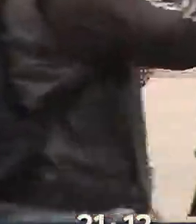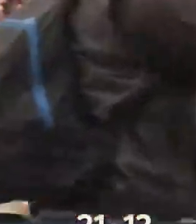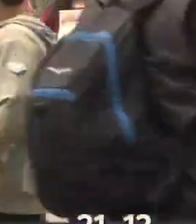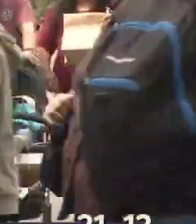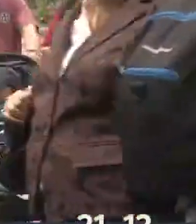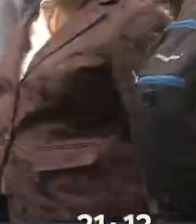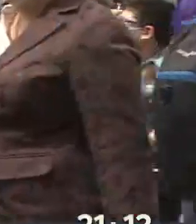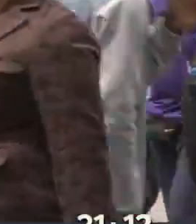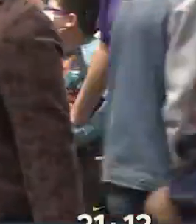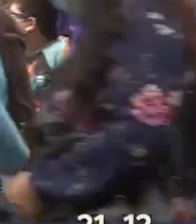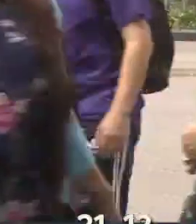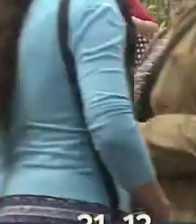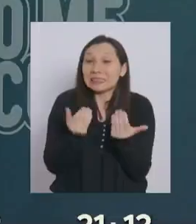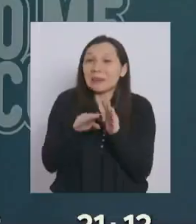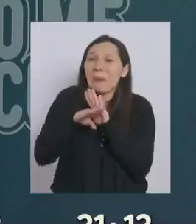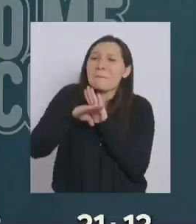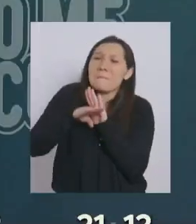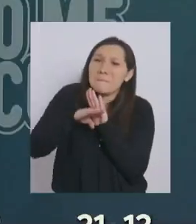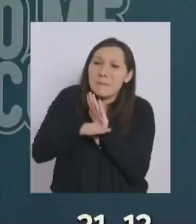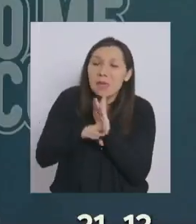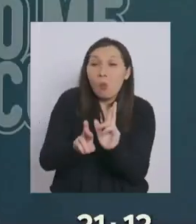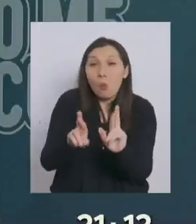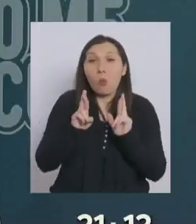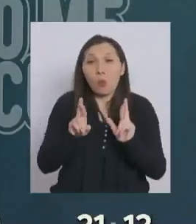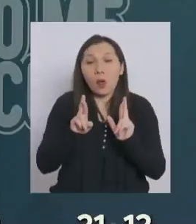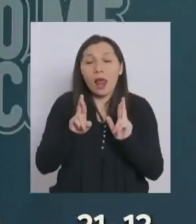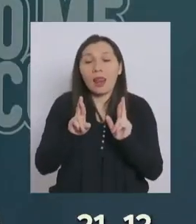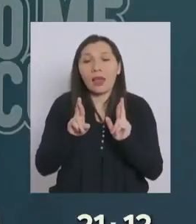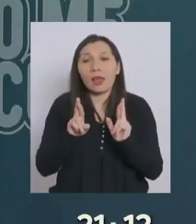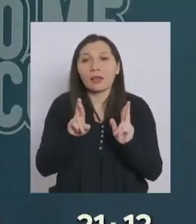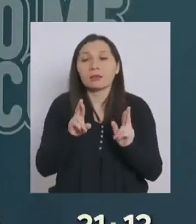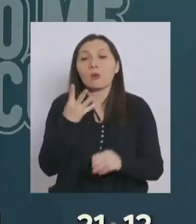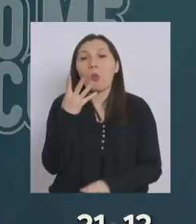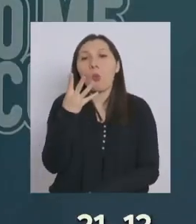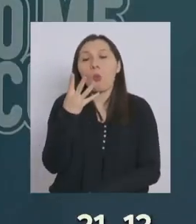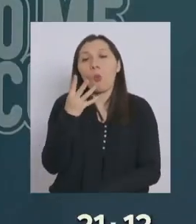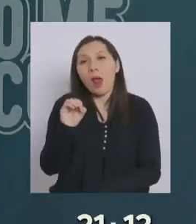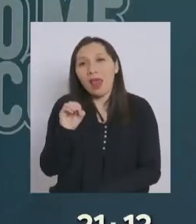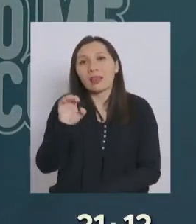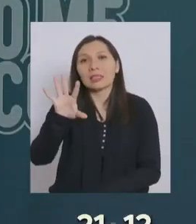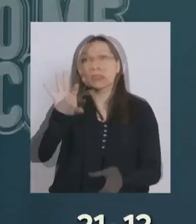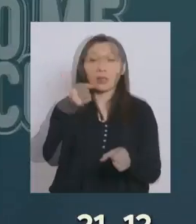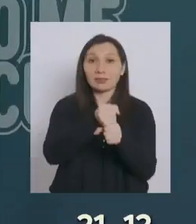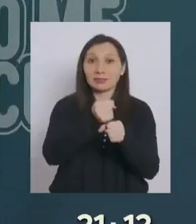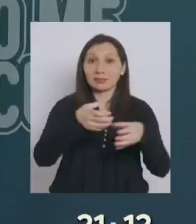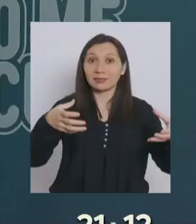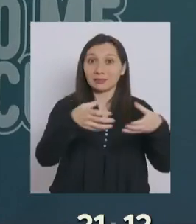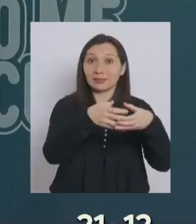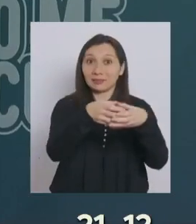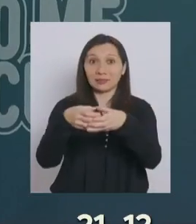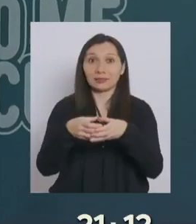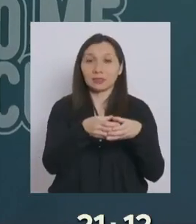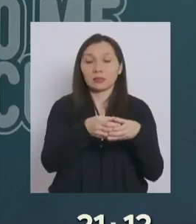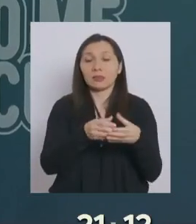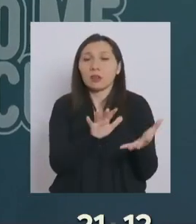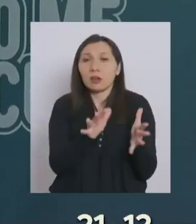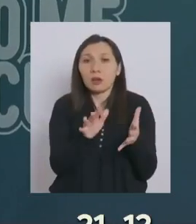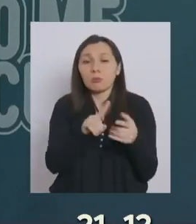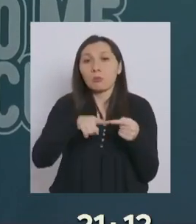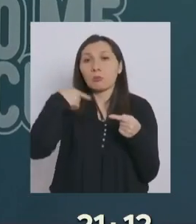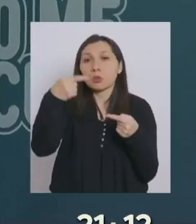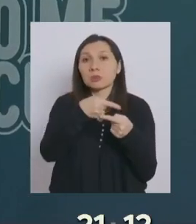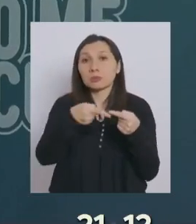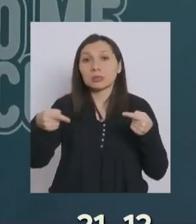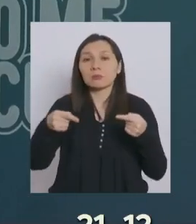que necesitamos disminuir, ojalá dentro del 40 o 50%. Esperamos poder tener ya la próxima